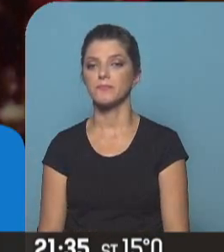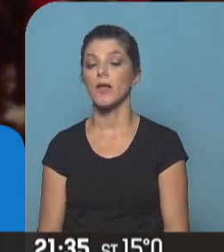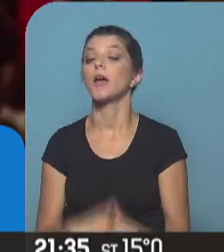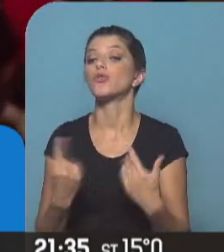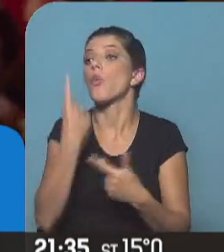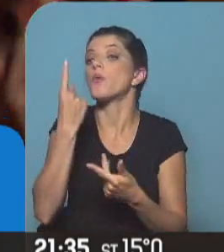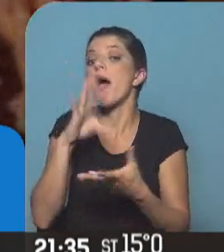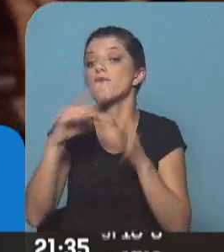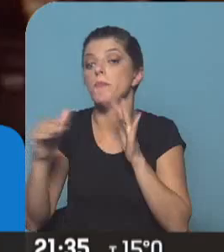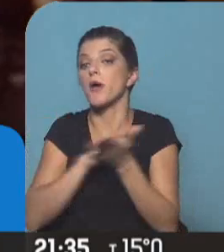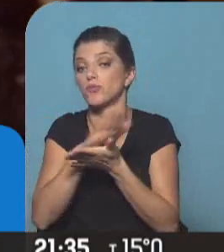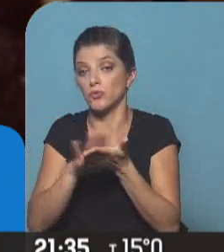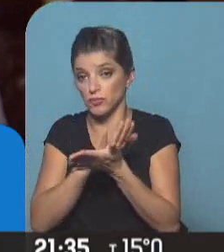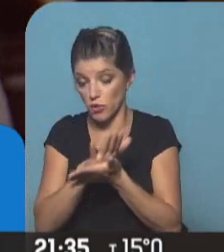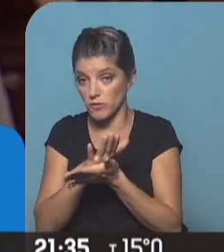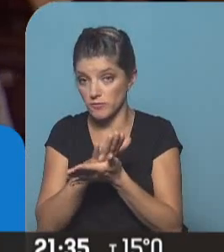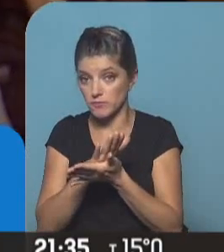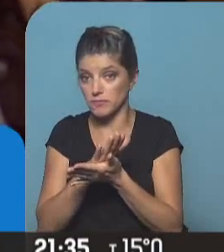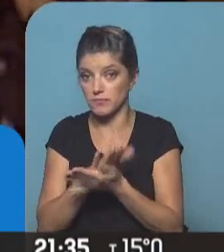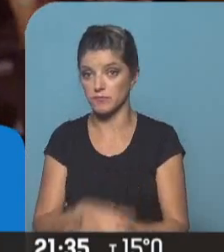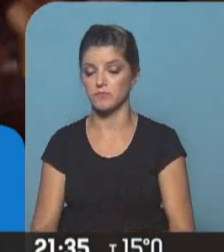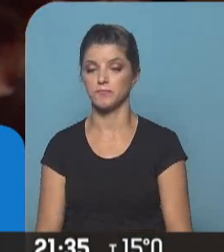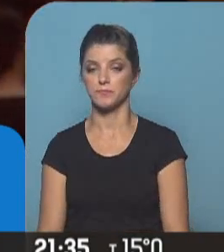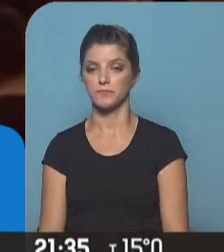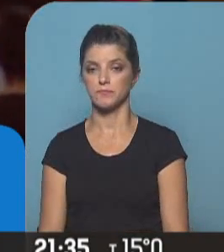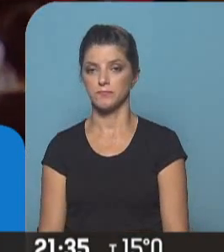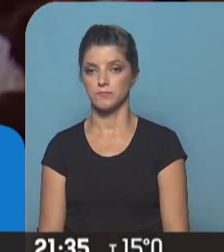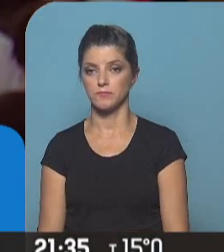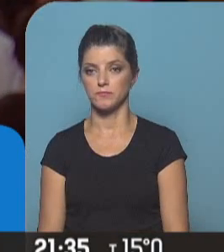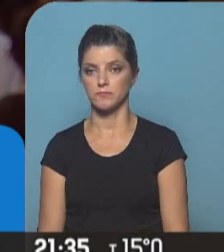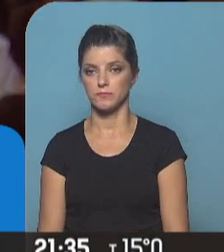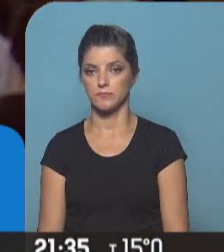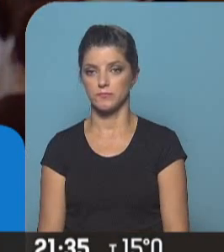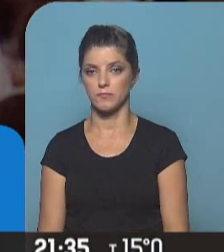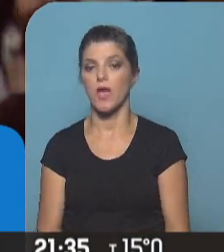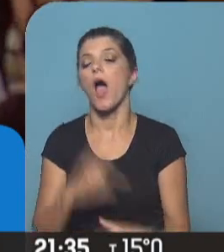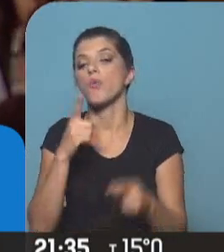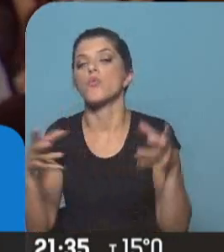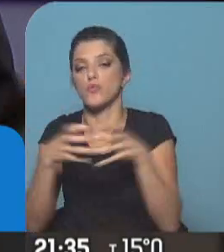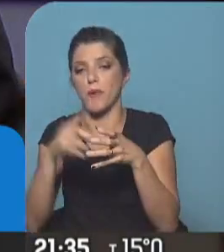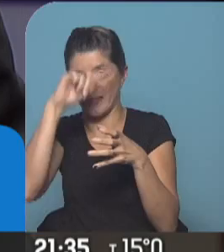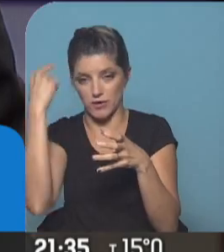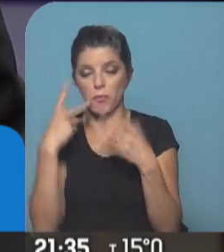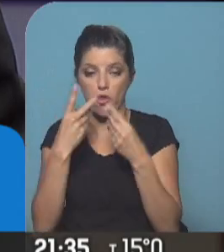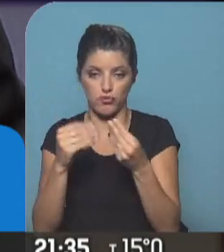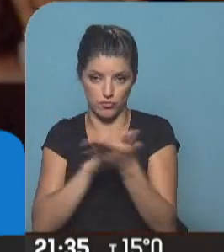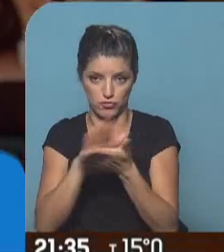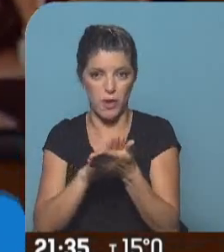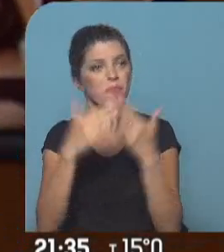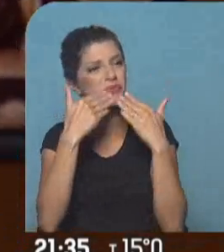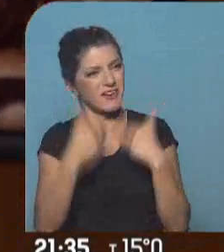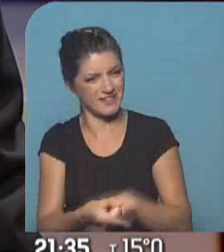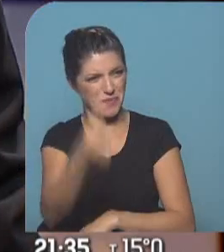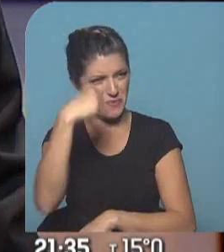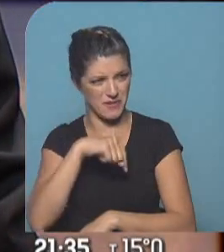una postura objetiva que podría aportar un poco de luz robert muchísimas gracias por la visita en